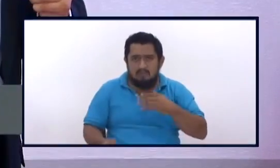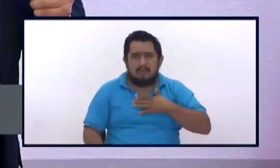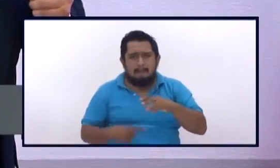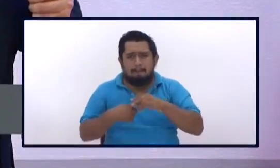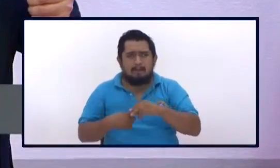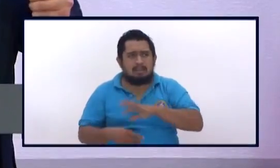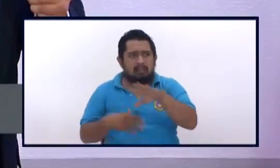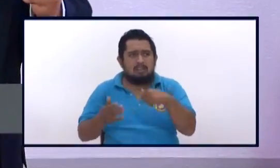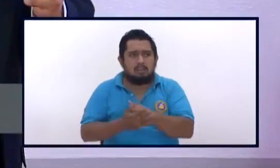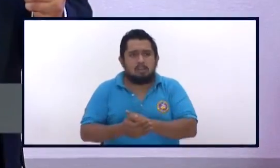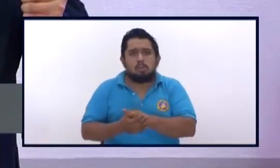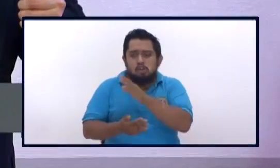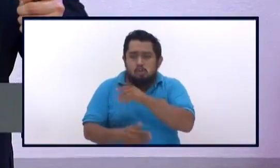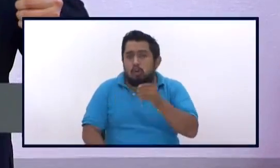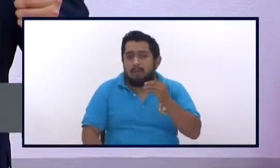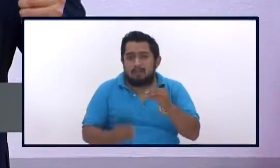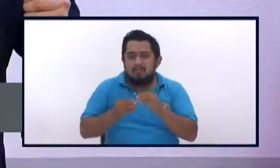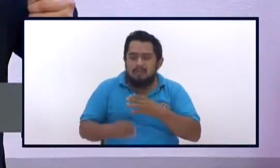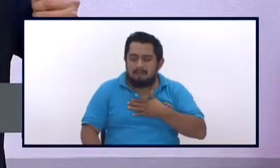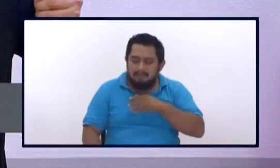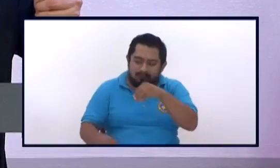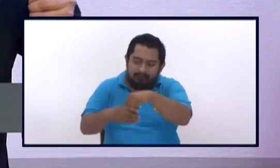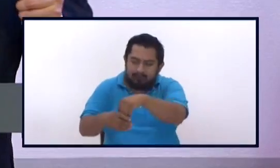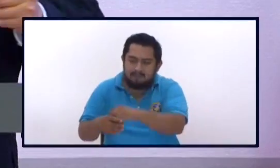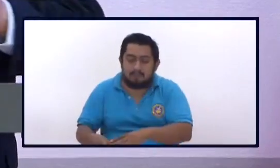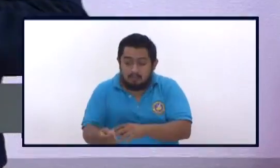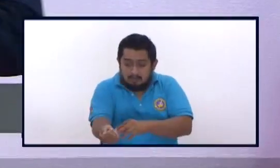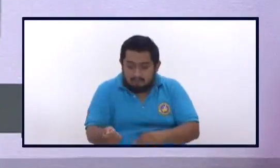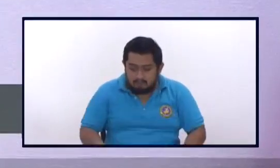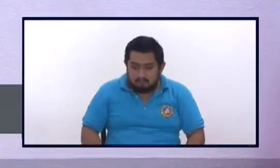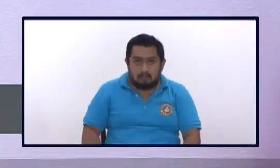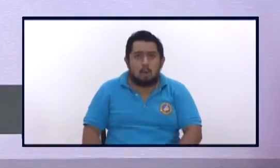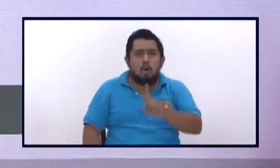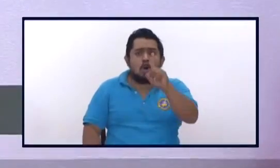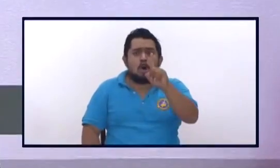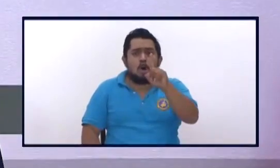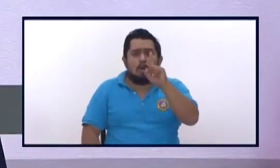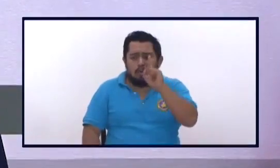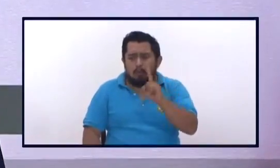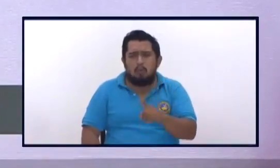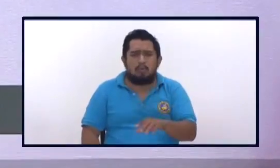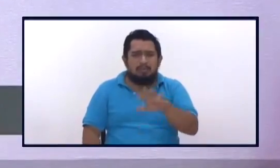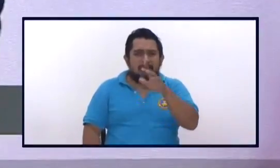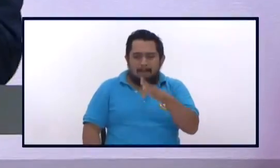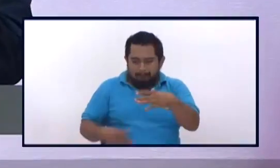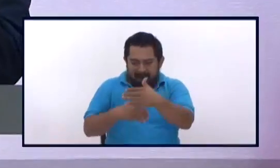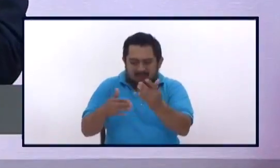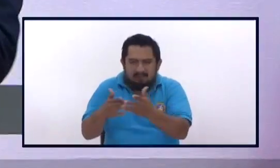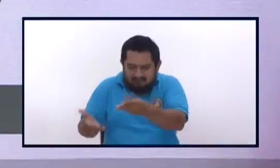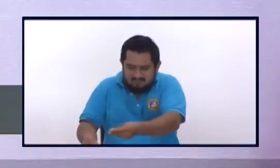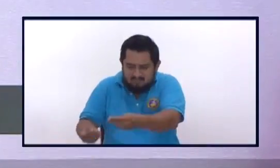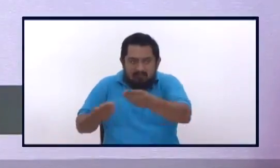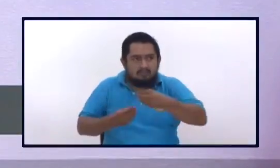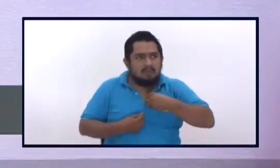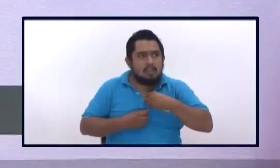tiene todas las tarjetas de la novia ja ja ja ja yo que abro la gaveta ahí estaba un paquete nuevecito de calcetines